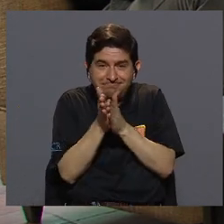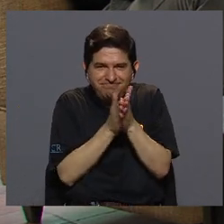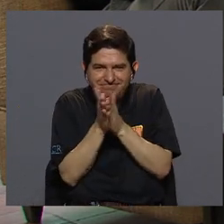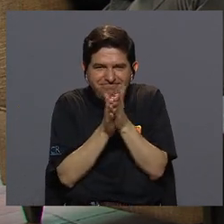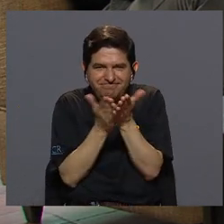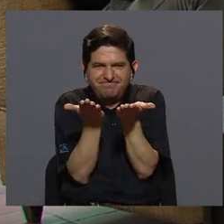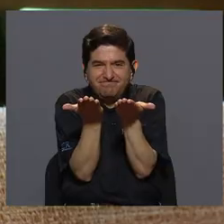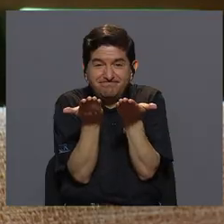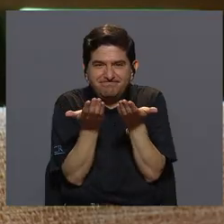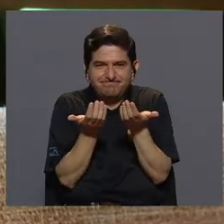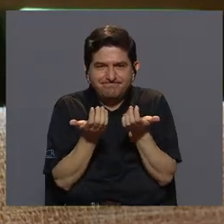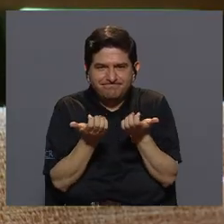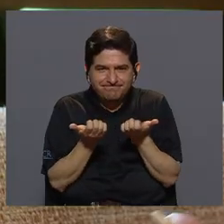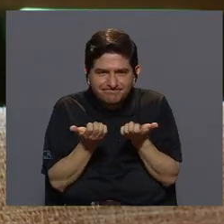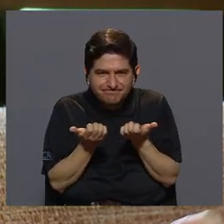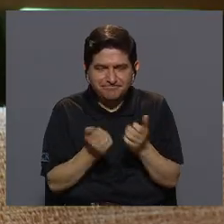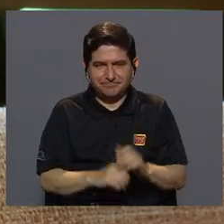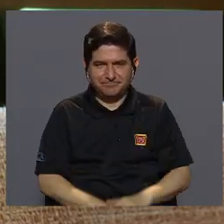aprovechar